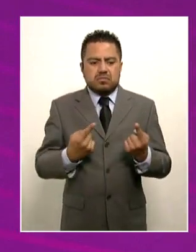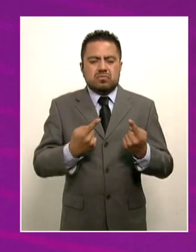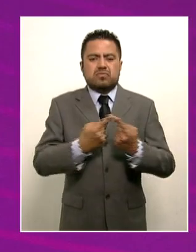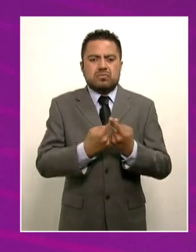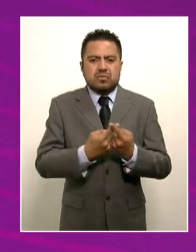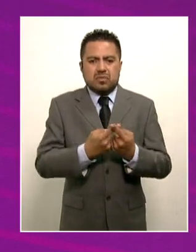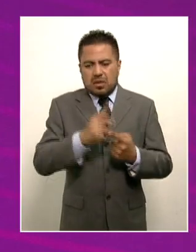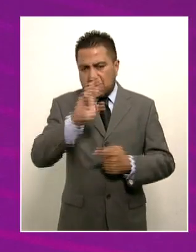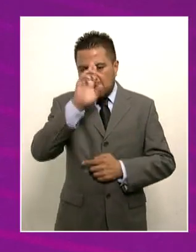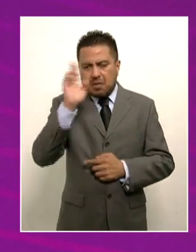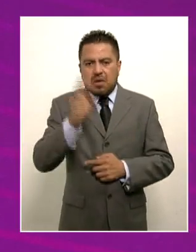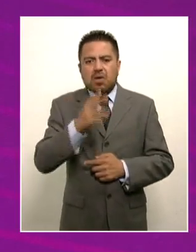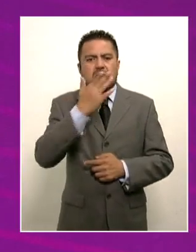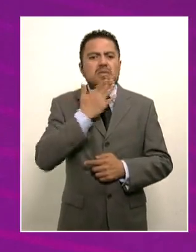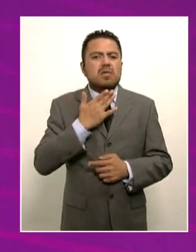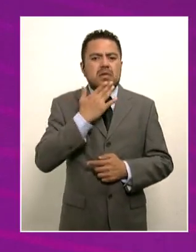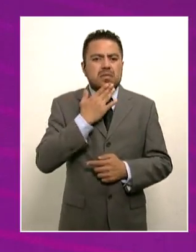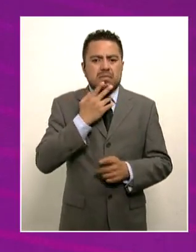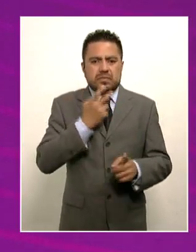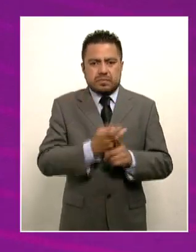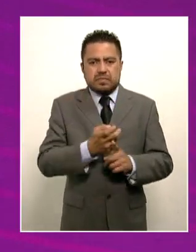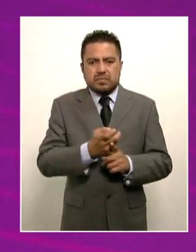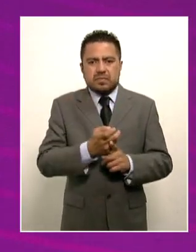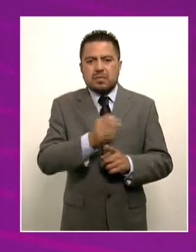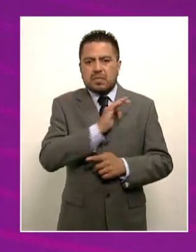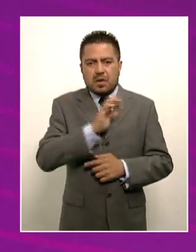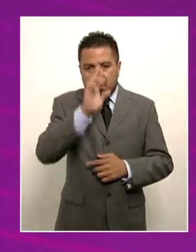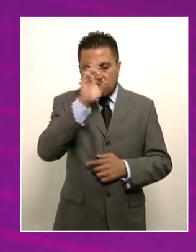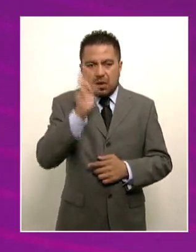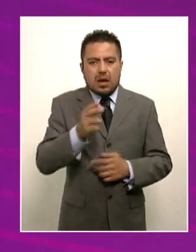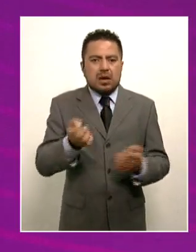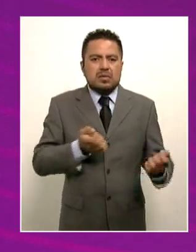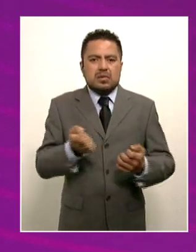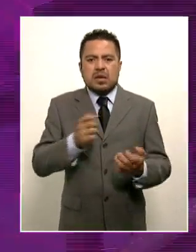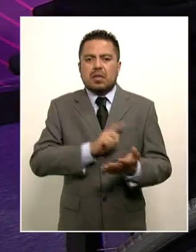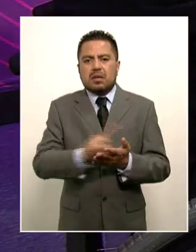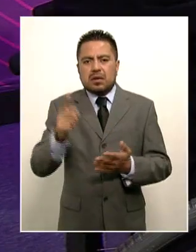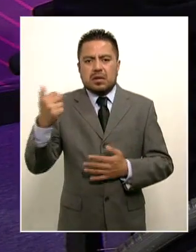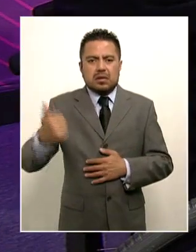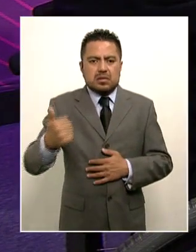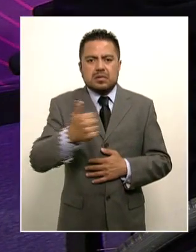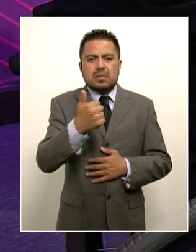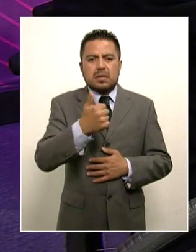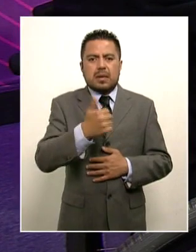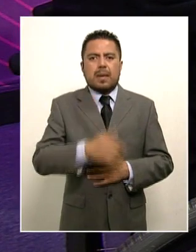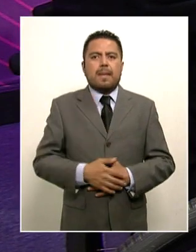o sea, están prohibidos, digamos así, prohibidos para el ejercicio de sus derechos.